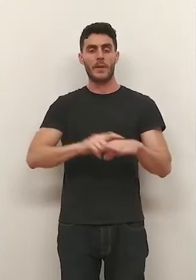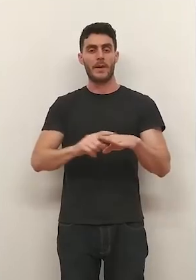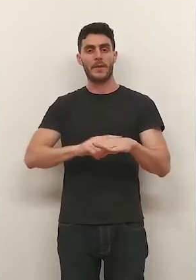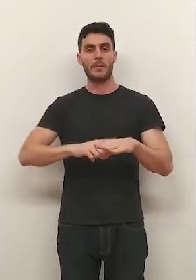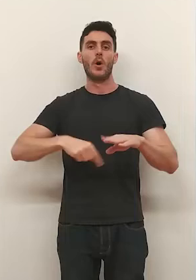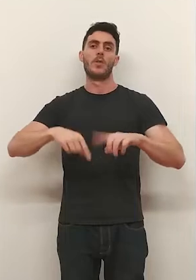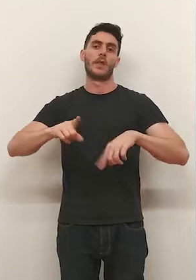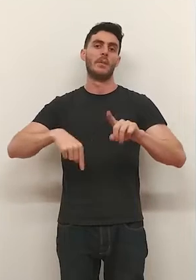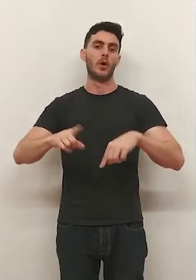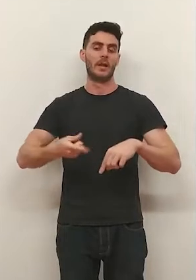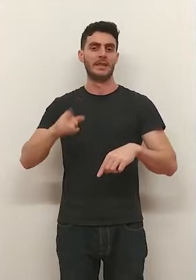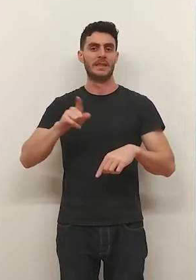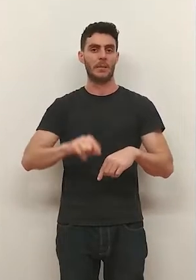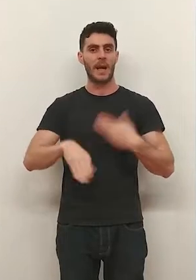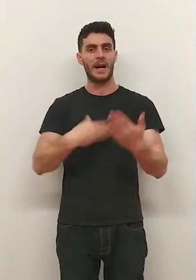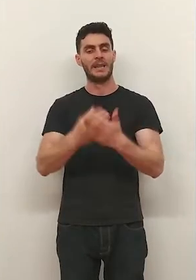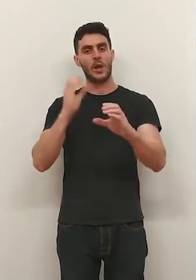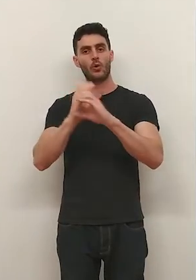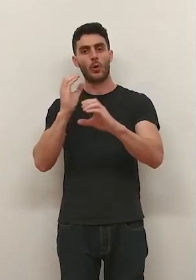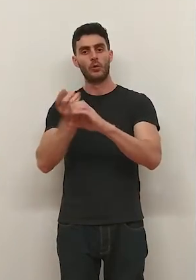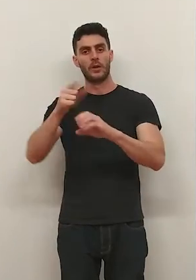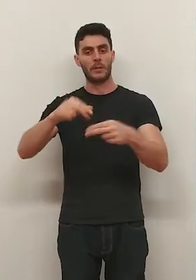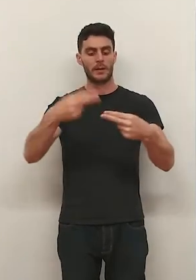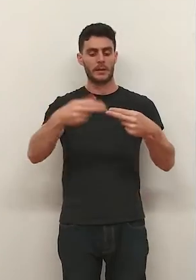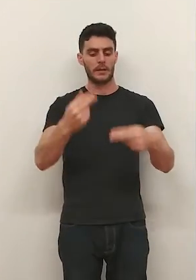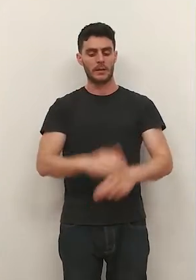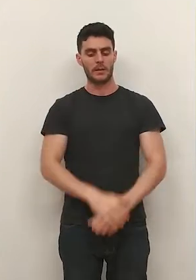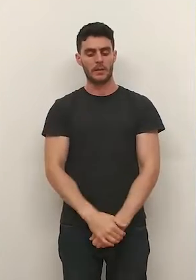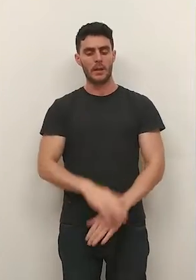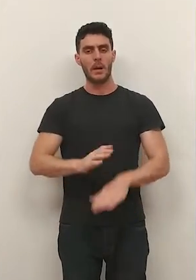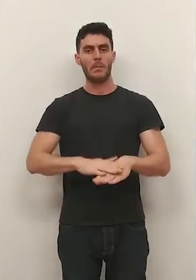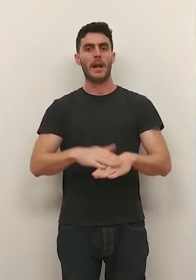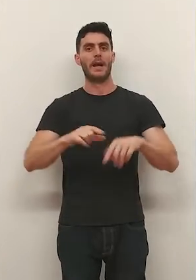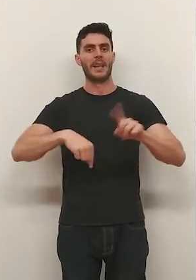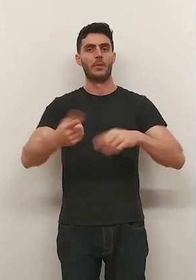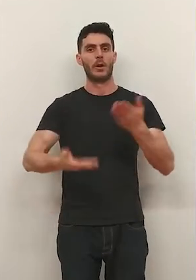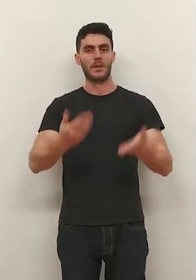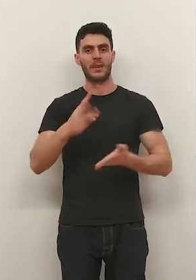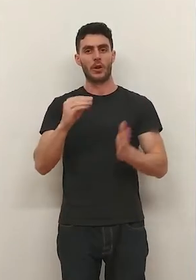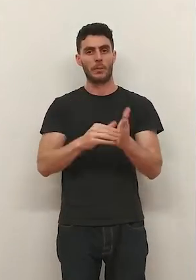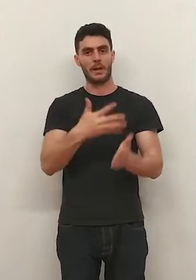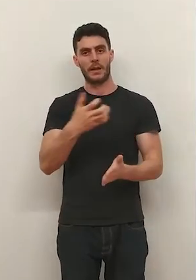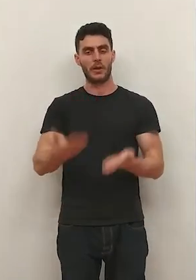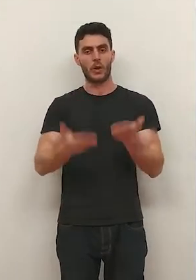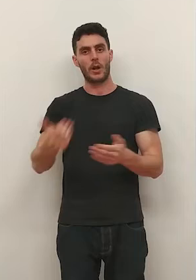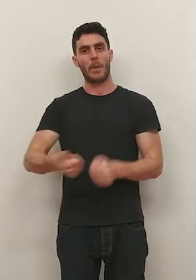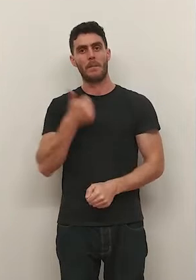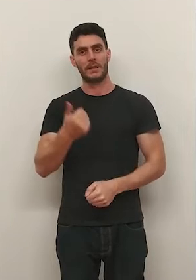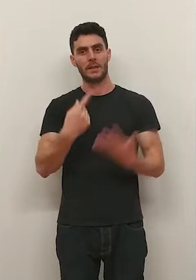vehículo, y también se extenderá a autobuses y taxis. Para el transporte pesado, superior a 3.500